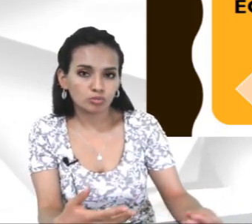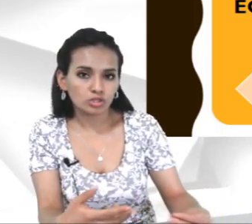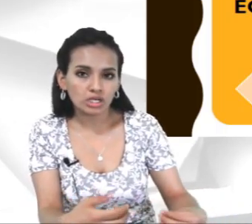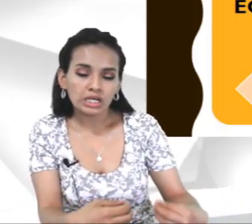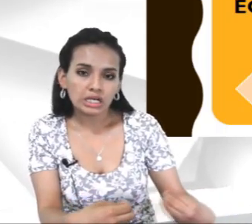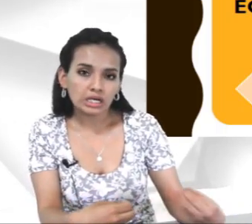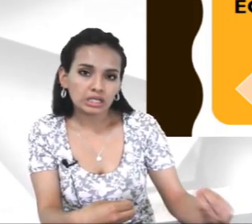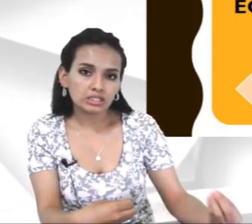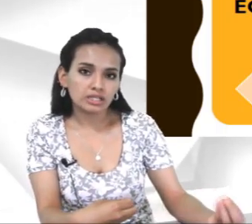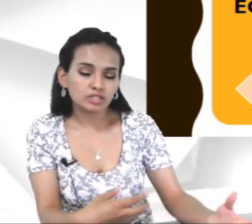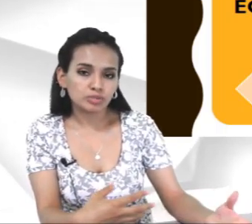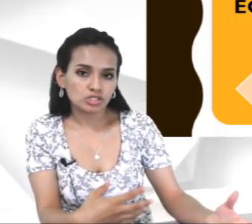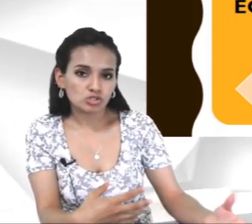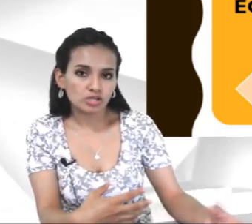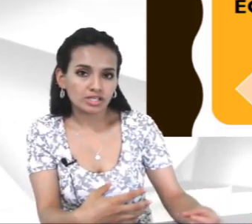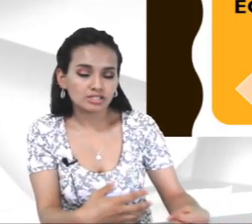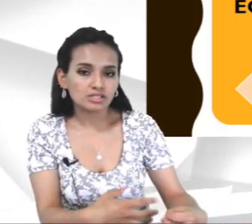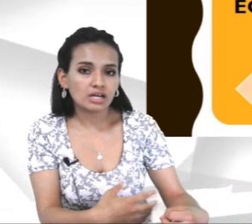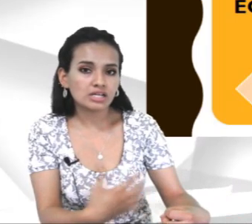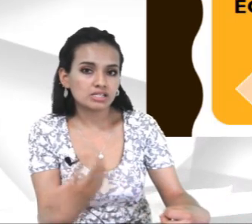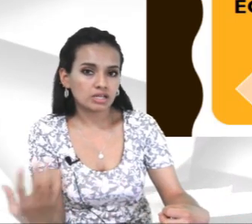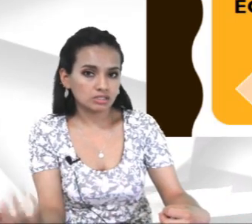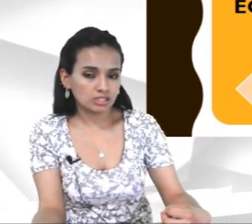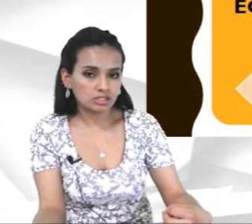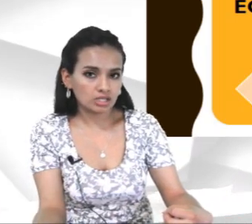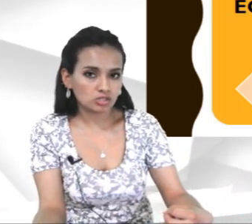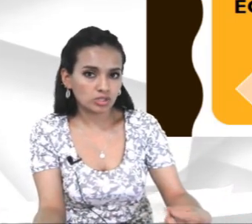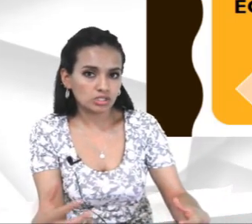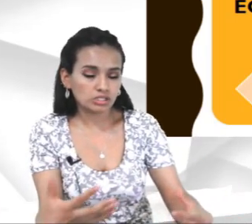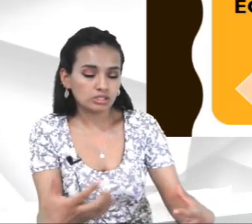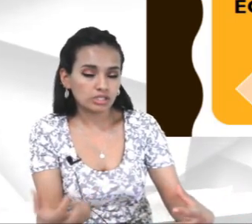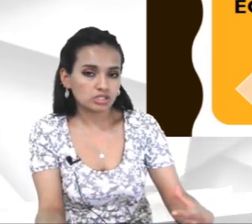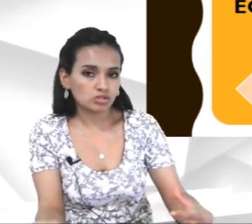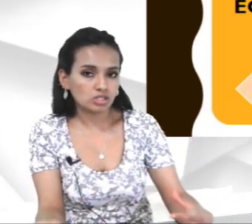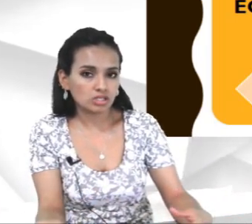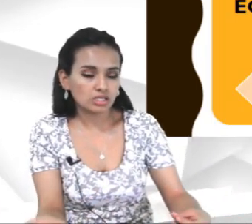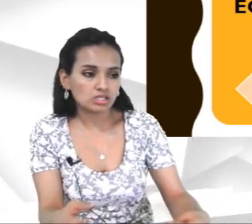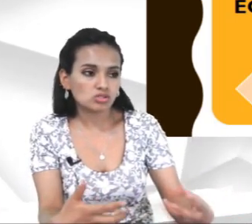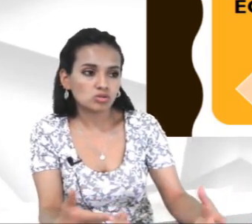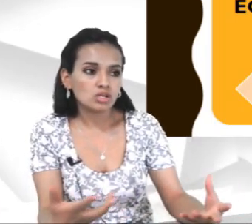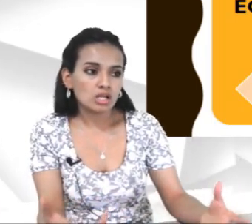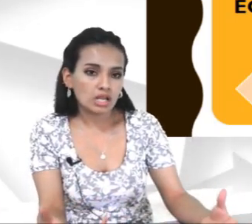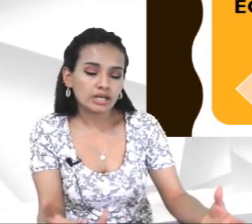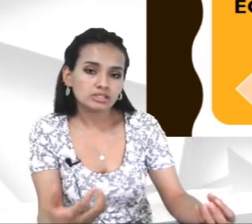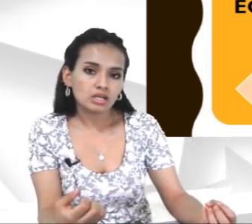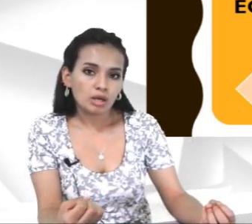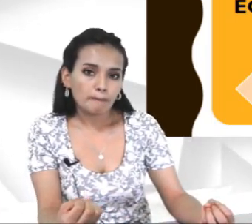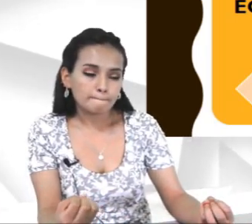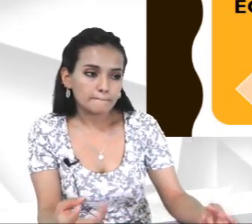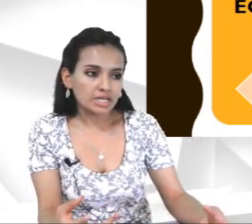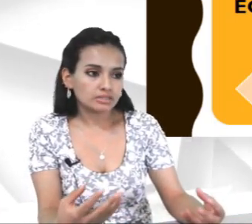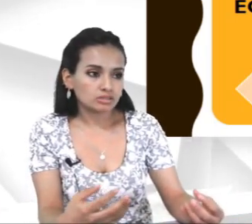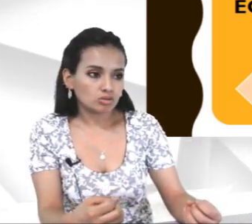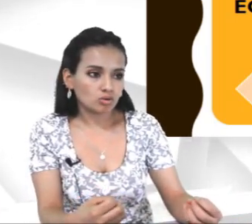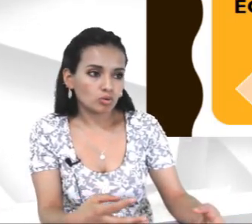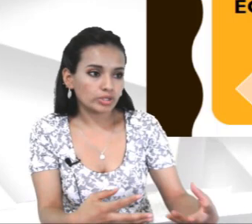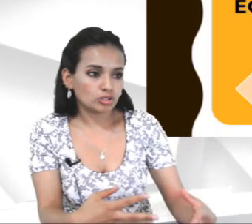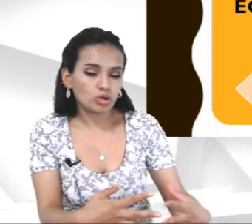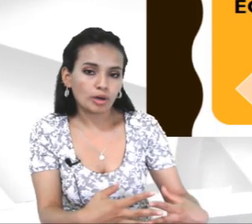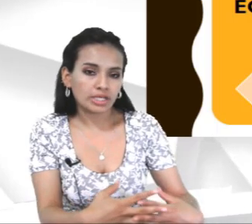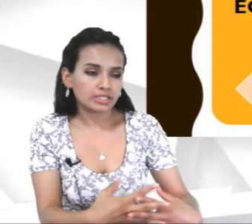perfecta armonía las cantidades de especies son las necesarias y la interacción interacciones entre estas son las más